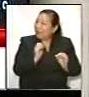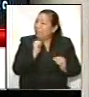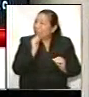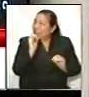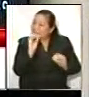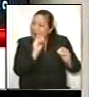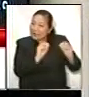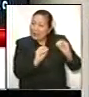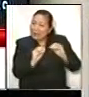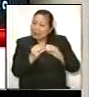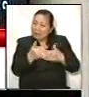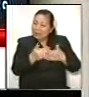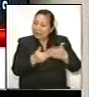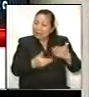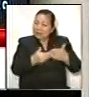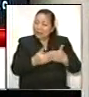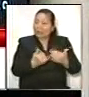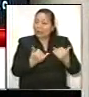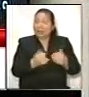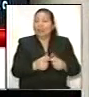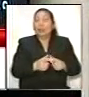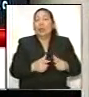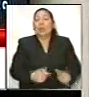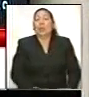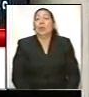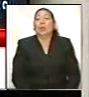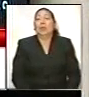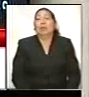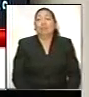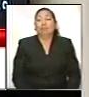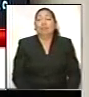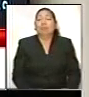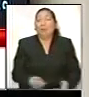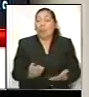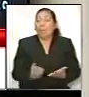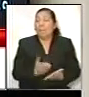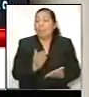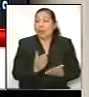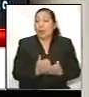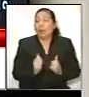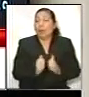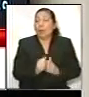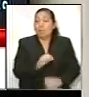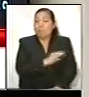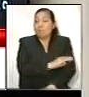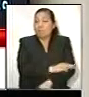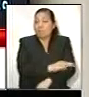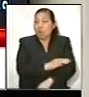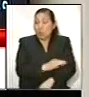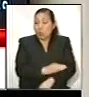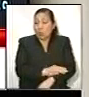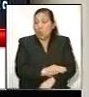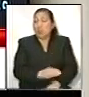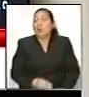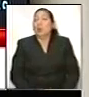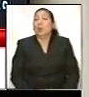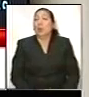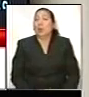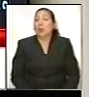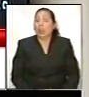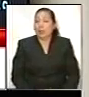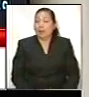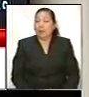todavía delimitado esta zona y hay un serio conflicto con Moquegua y por supuesto también